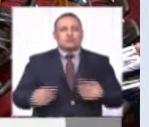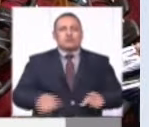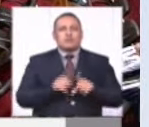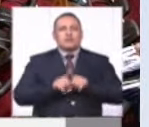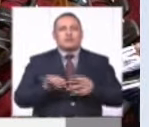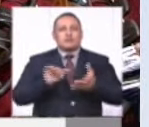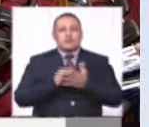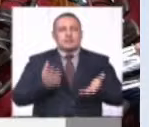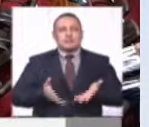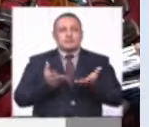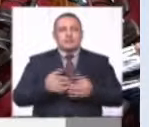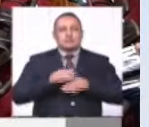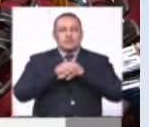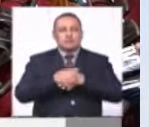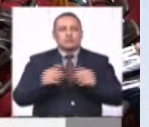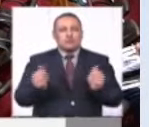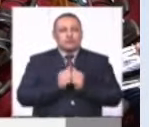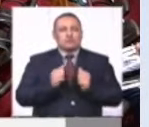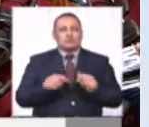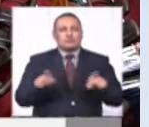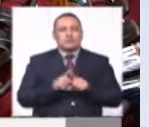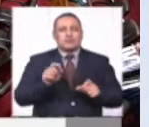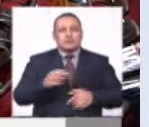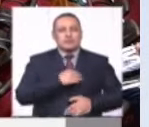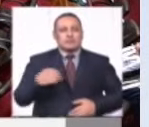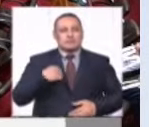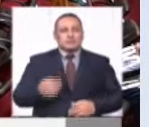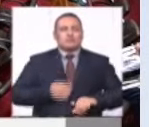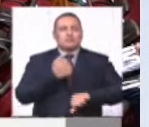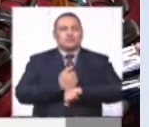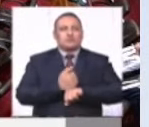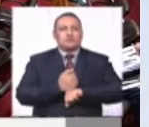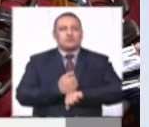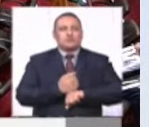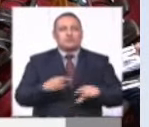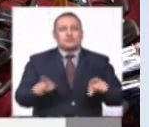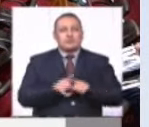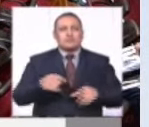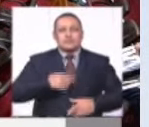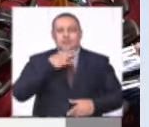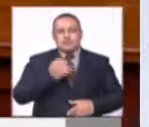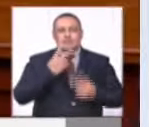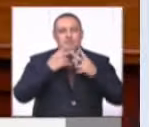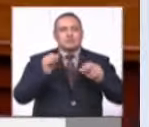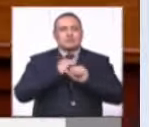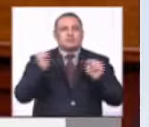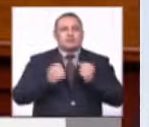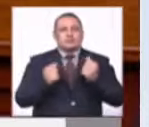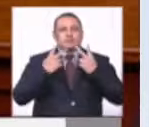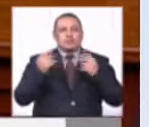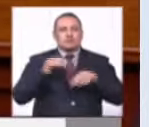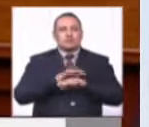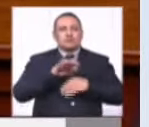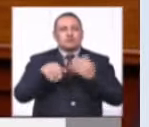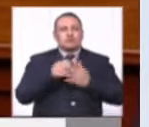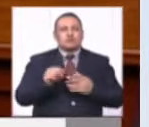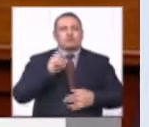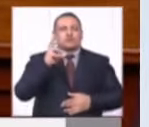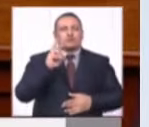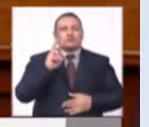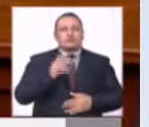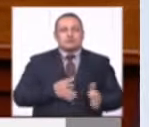y enviar un saludo a al Premier y sus ministros. Realmente en la mañana escuchamos sobre el doble